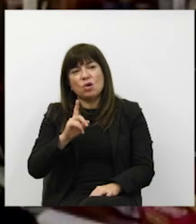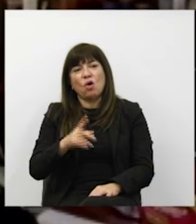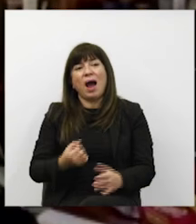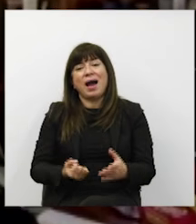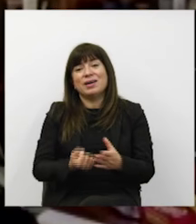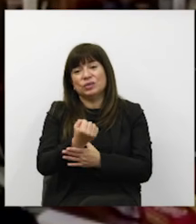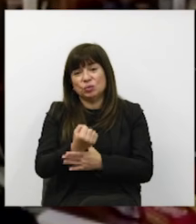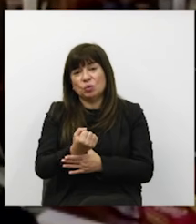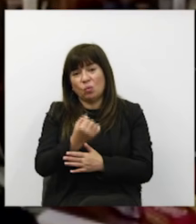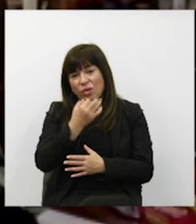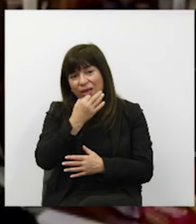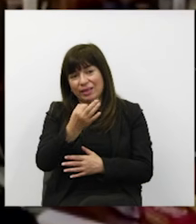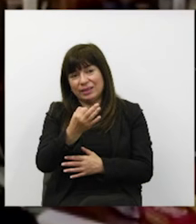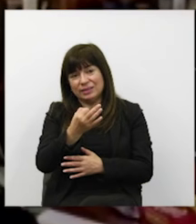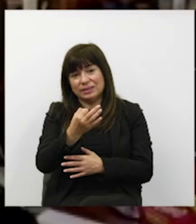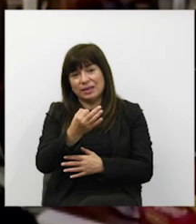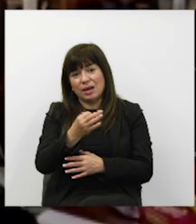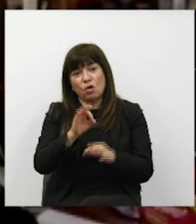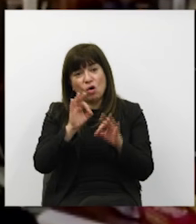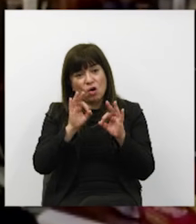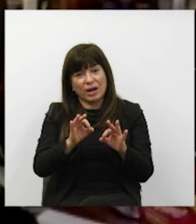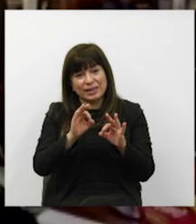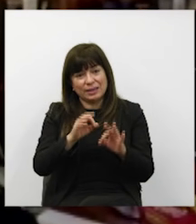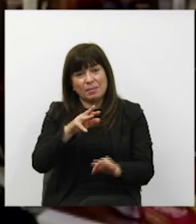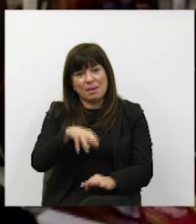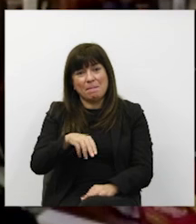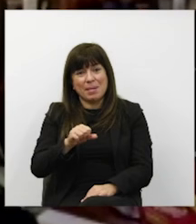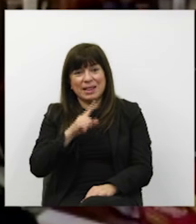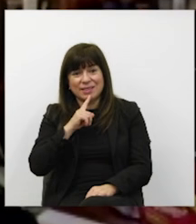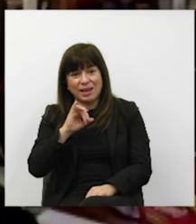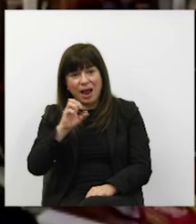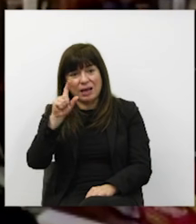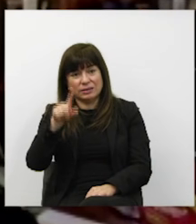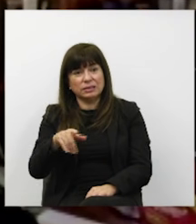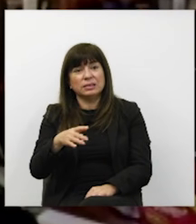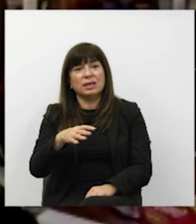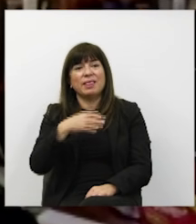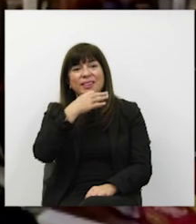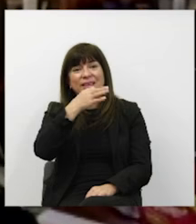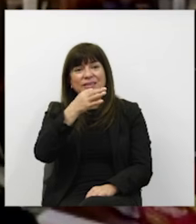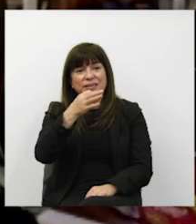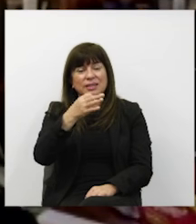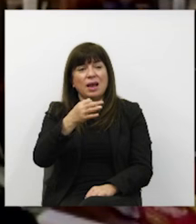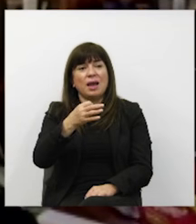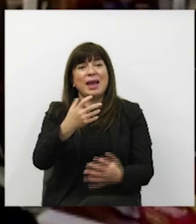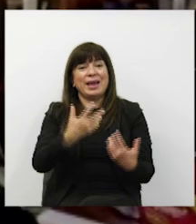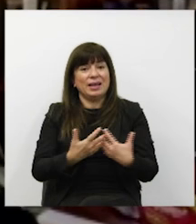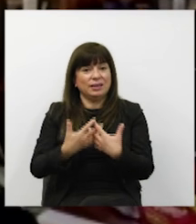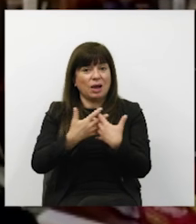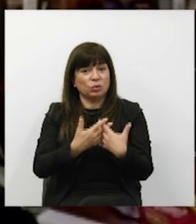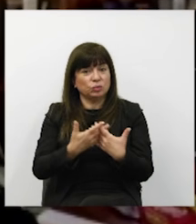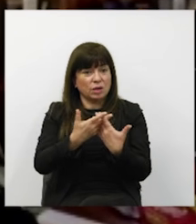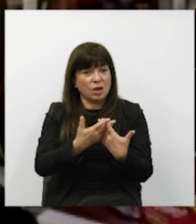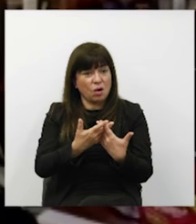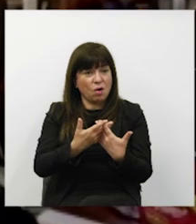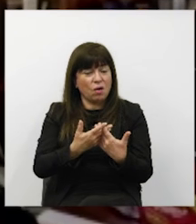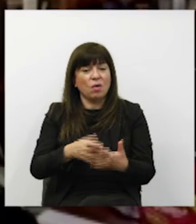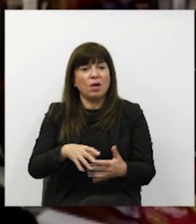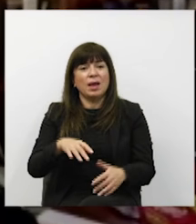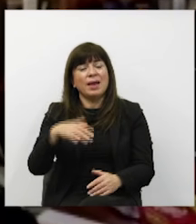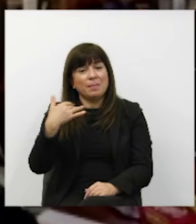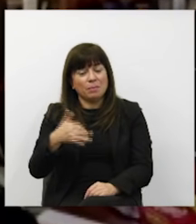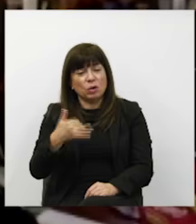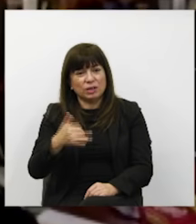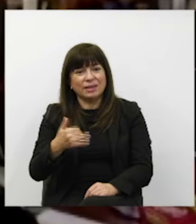que decía correctamente Matías que se ha dado en Estados Unidos ha sido a cambio de algo. Y no sé cómo